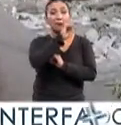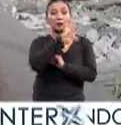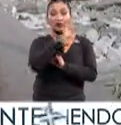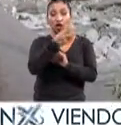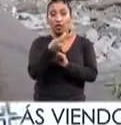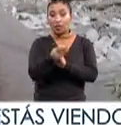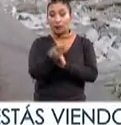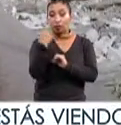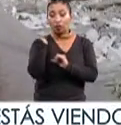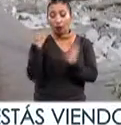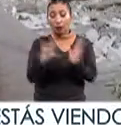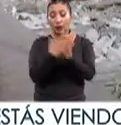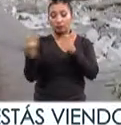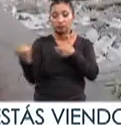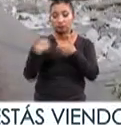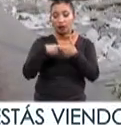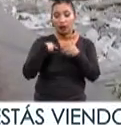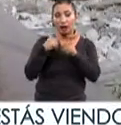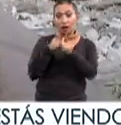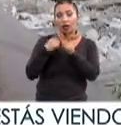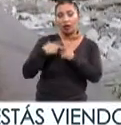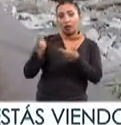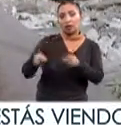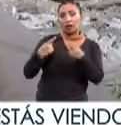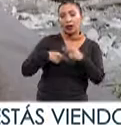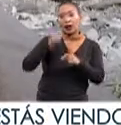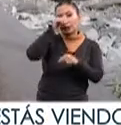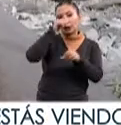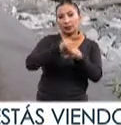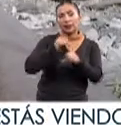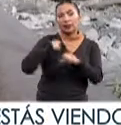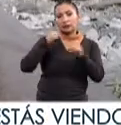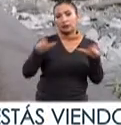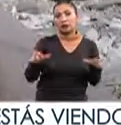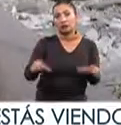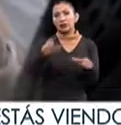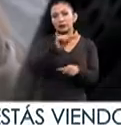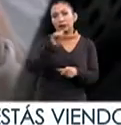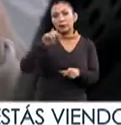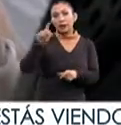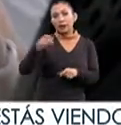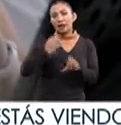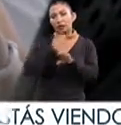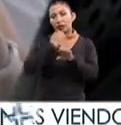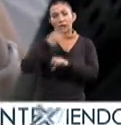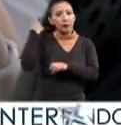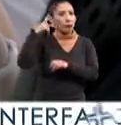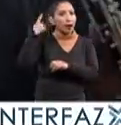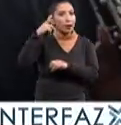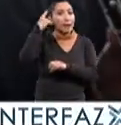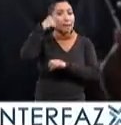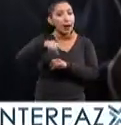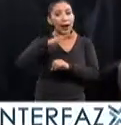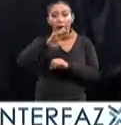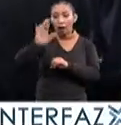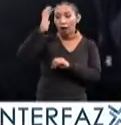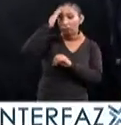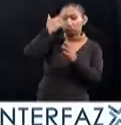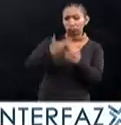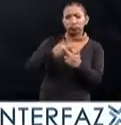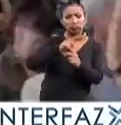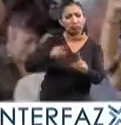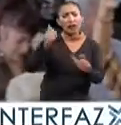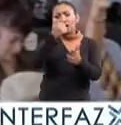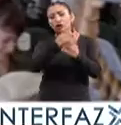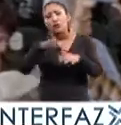de Mayo con la participación de la Banda de Música de la Secretaría de Seguridad Pública del Estado de Puebla para reconocer la riqueza